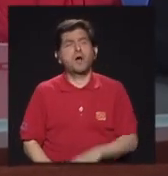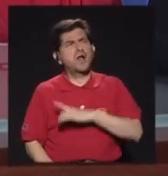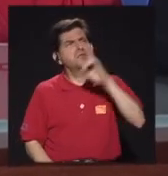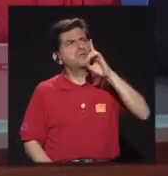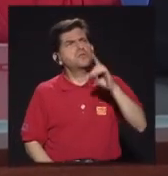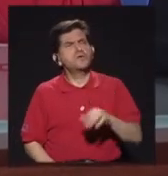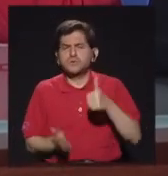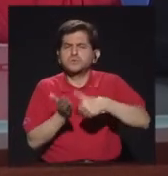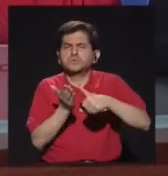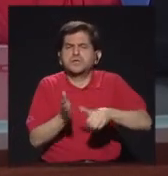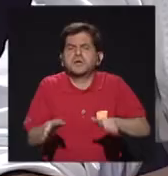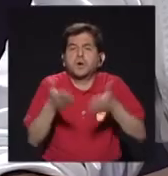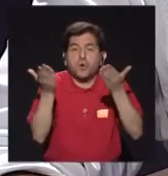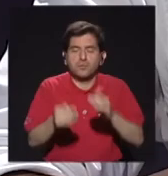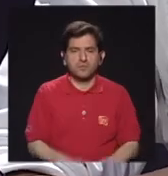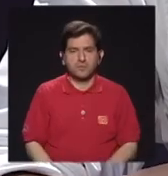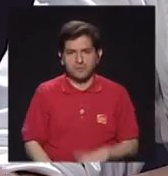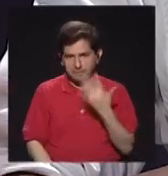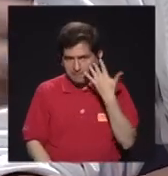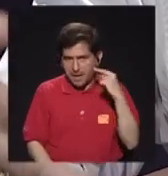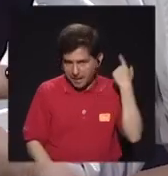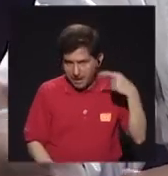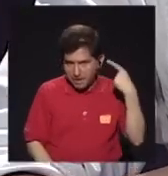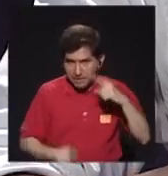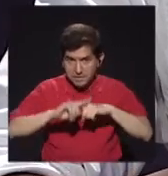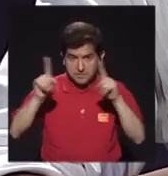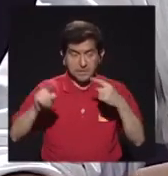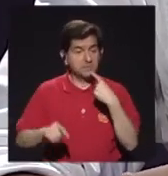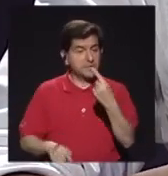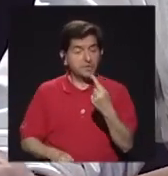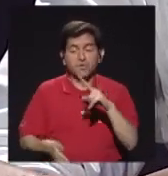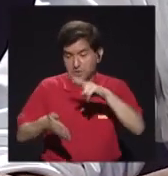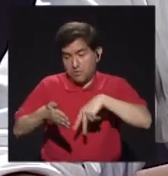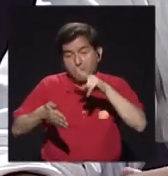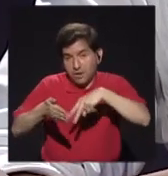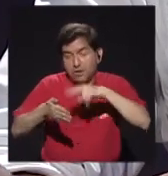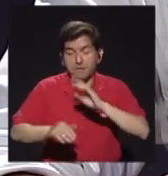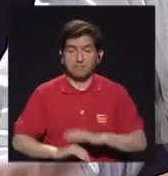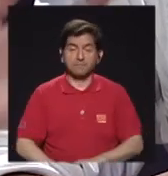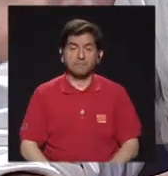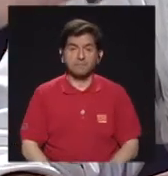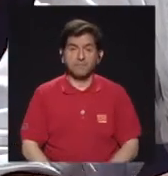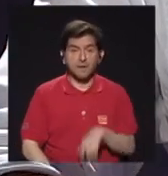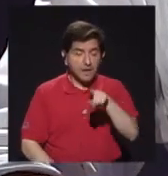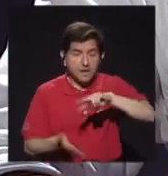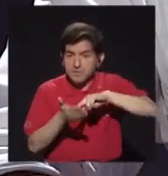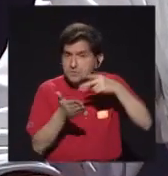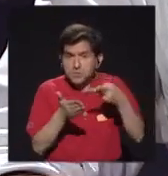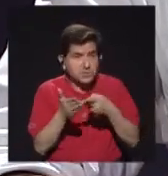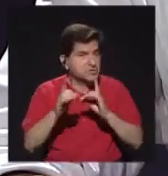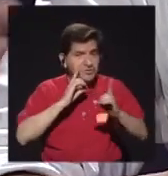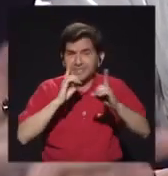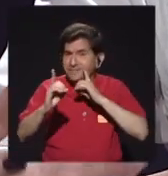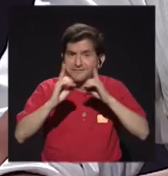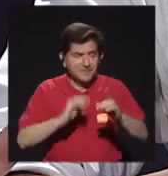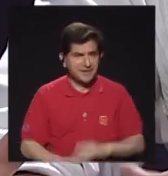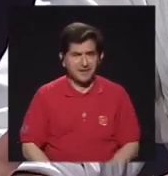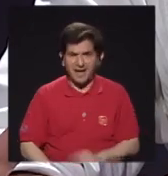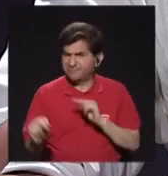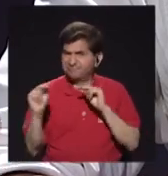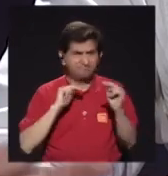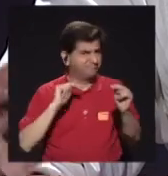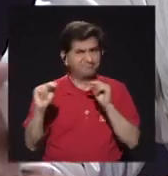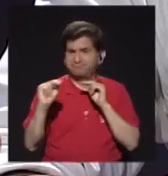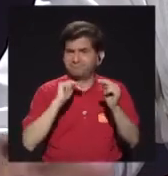a dios me da que eso es una locura pero así es según lo que acabas de leer eso no es ningún diálogo eso no es ninguna negociación